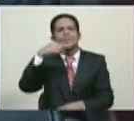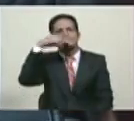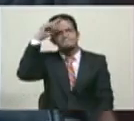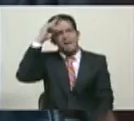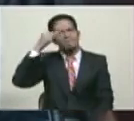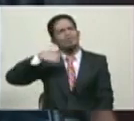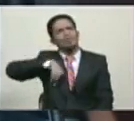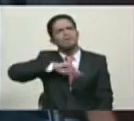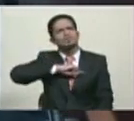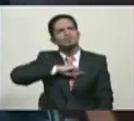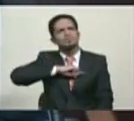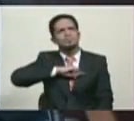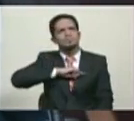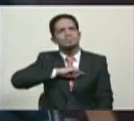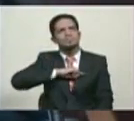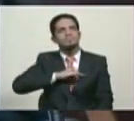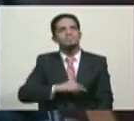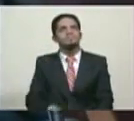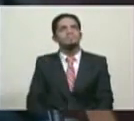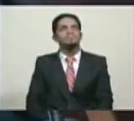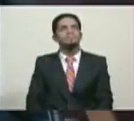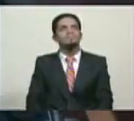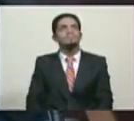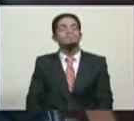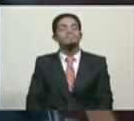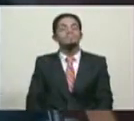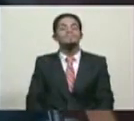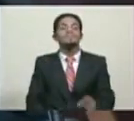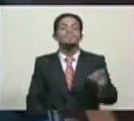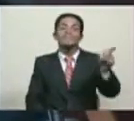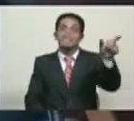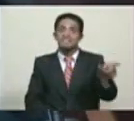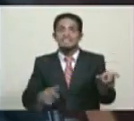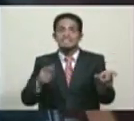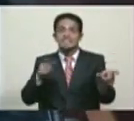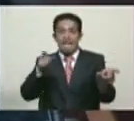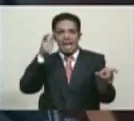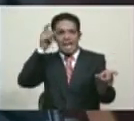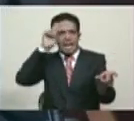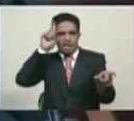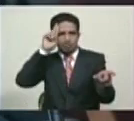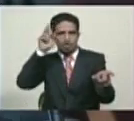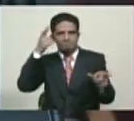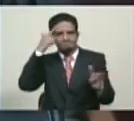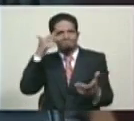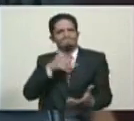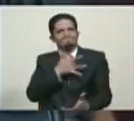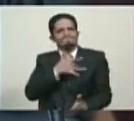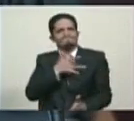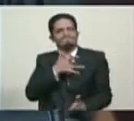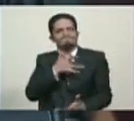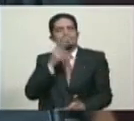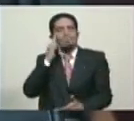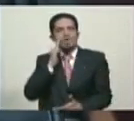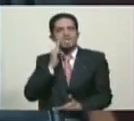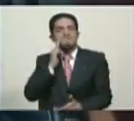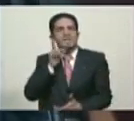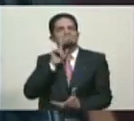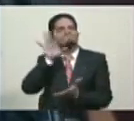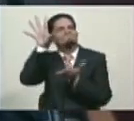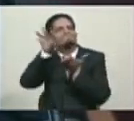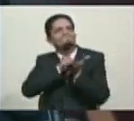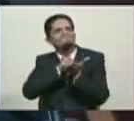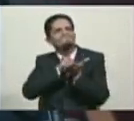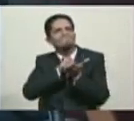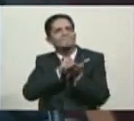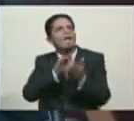nuestro. Razón tuvo Hugo Chávez en inspirarse en Bolívar y visualizar la necesidad de refundar la patria frente a las pretensiones